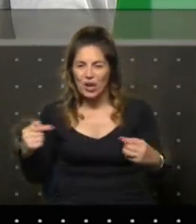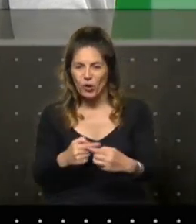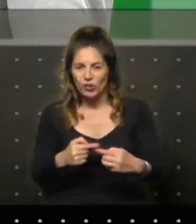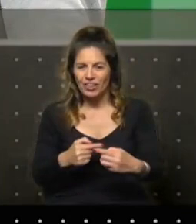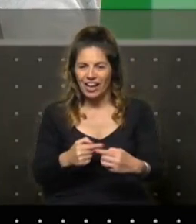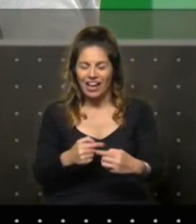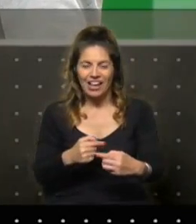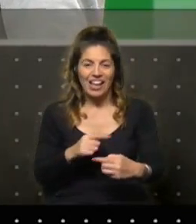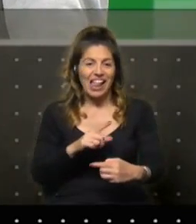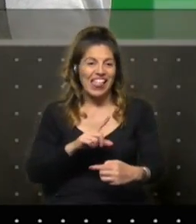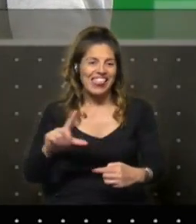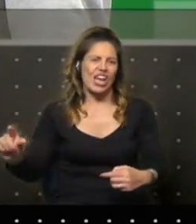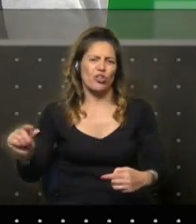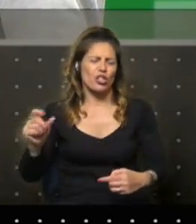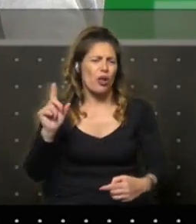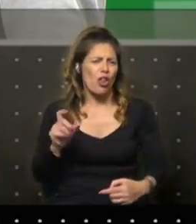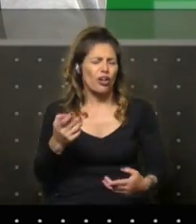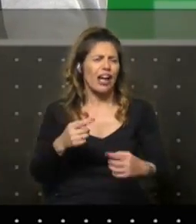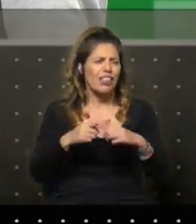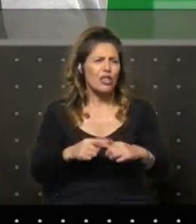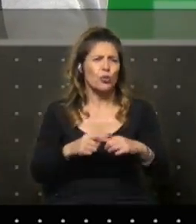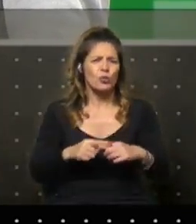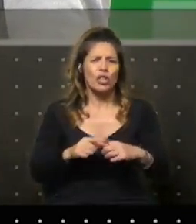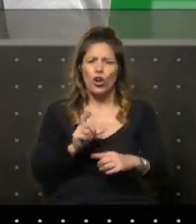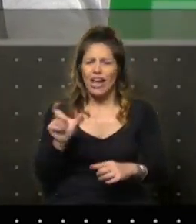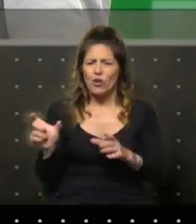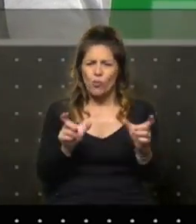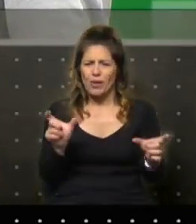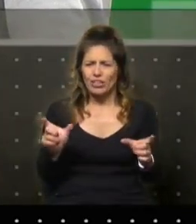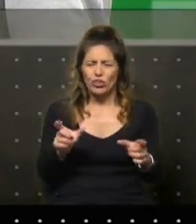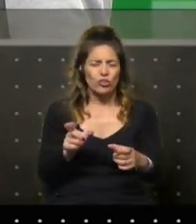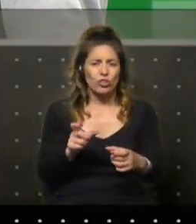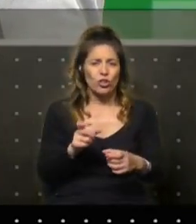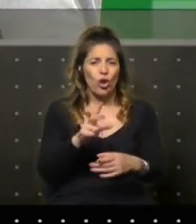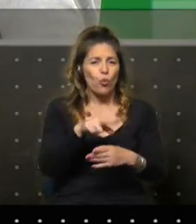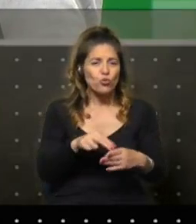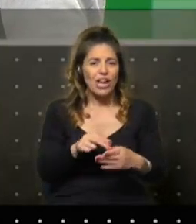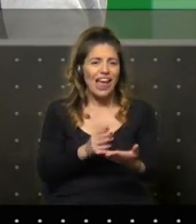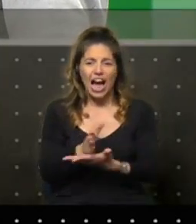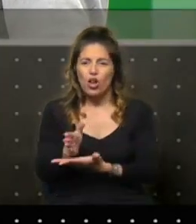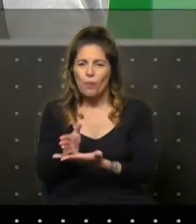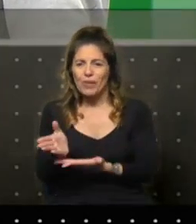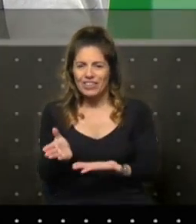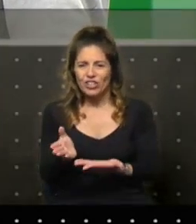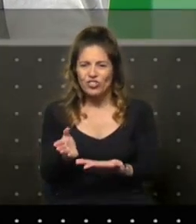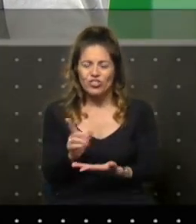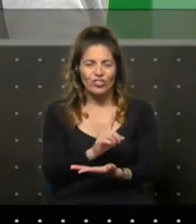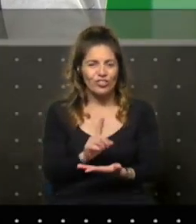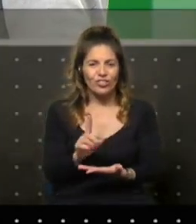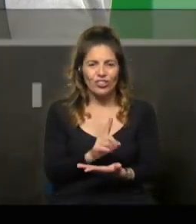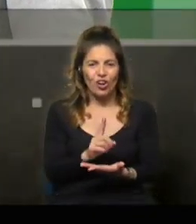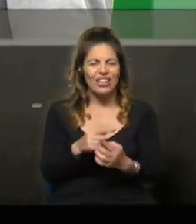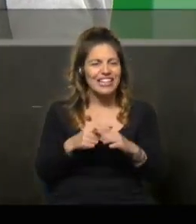como la que estamos acostumbrados de discutir con argumentos de usar a los medios como medios y por lo tanto que